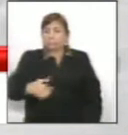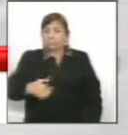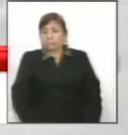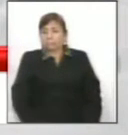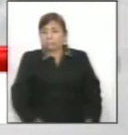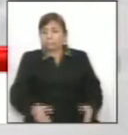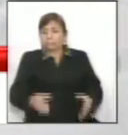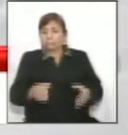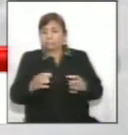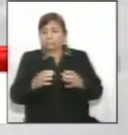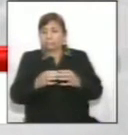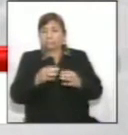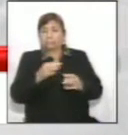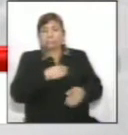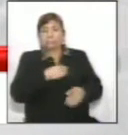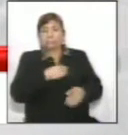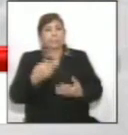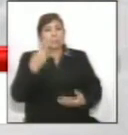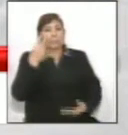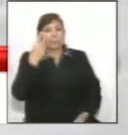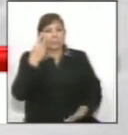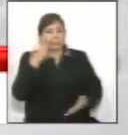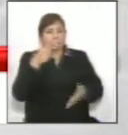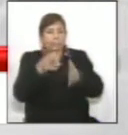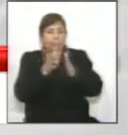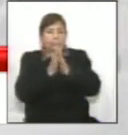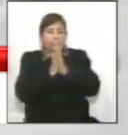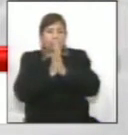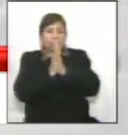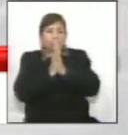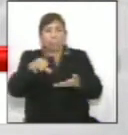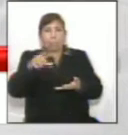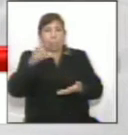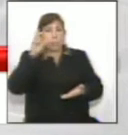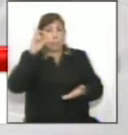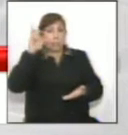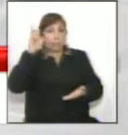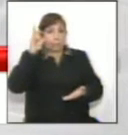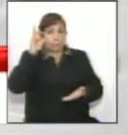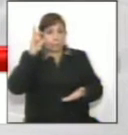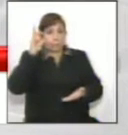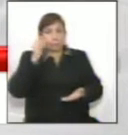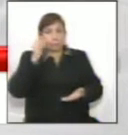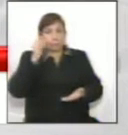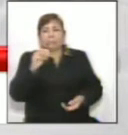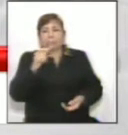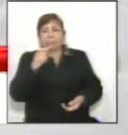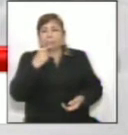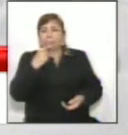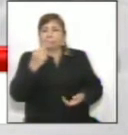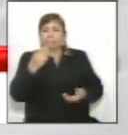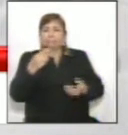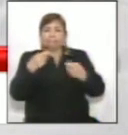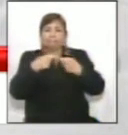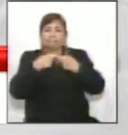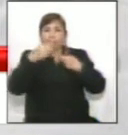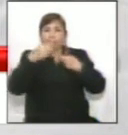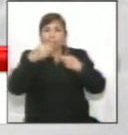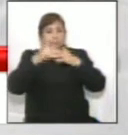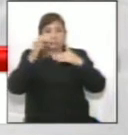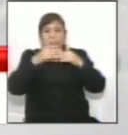de Ministros, hay 2 pedidos del pueblo loretano. Electrificación e infraestructura en agua